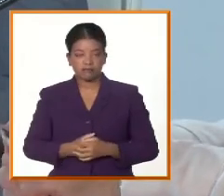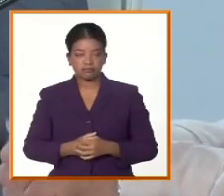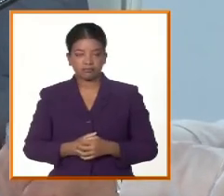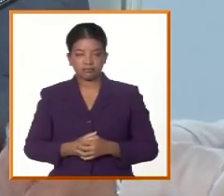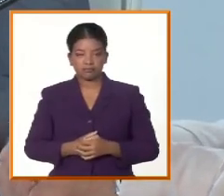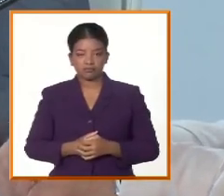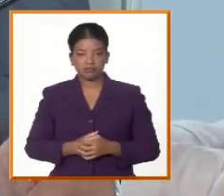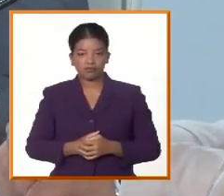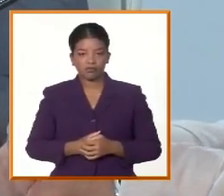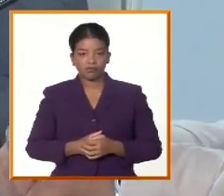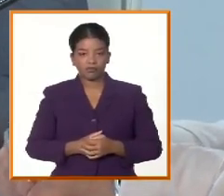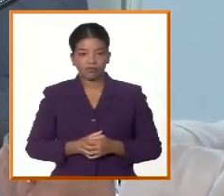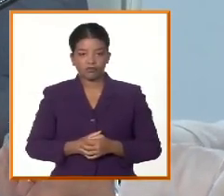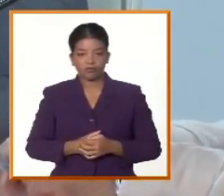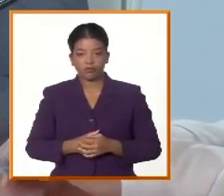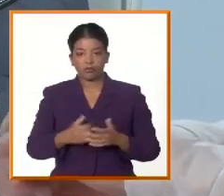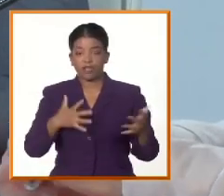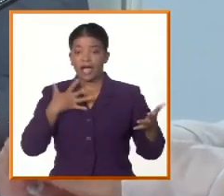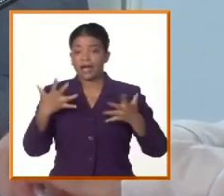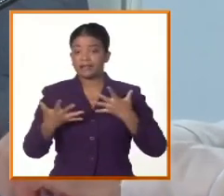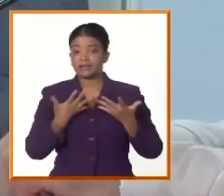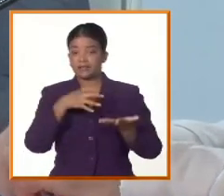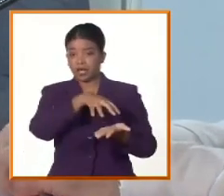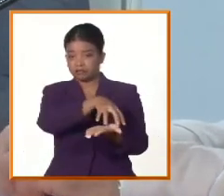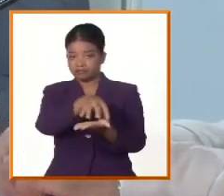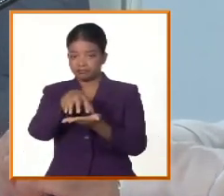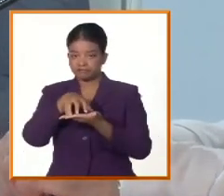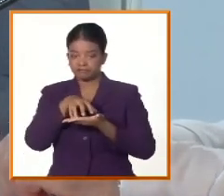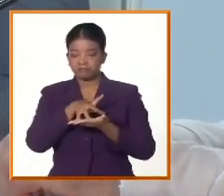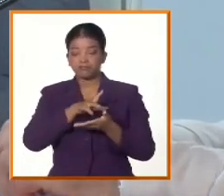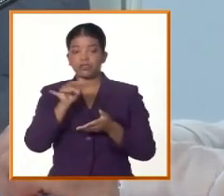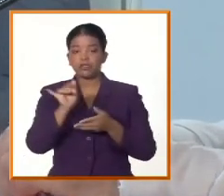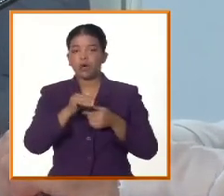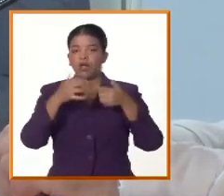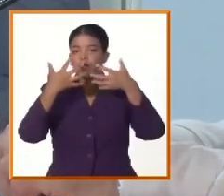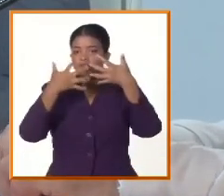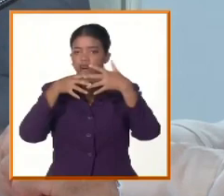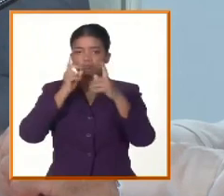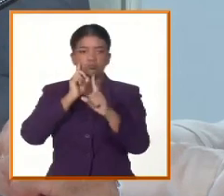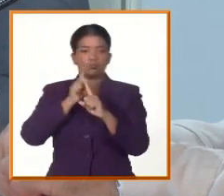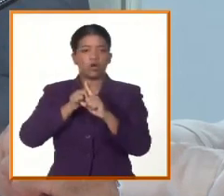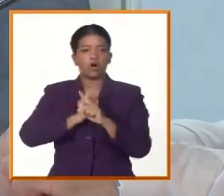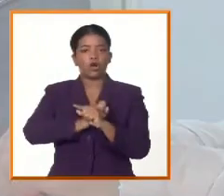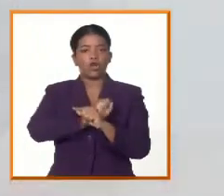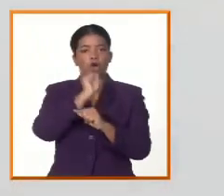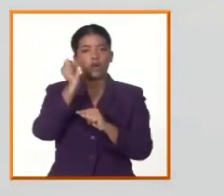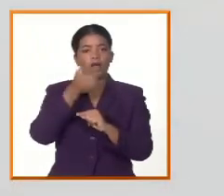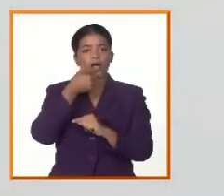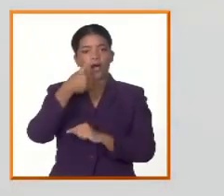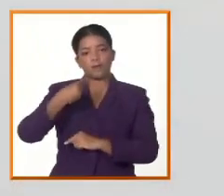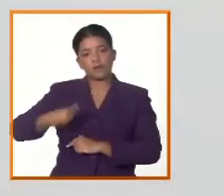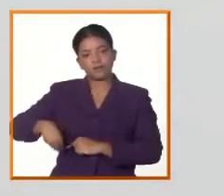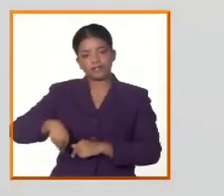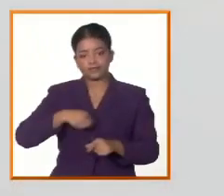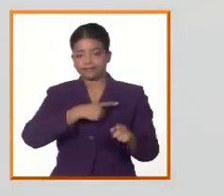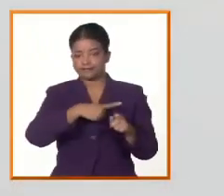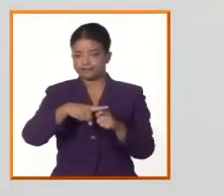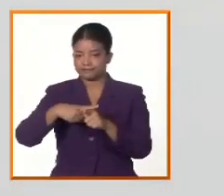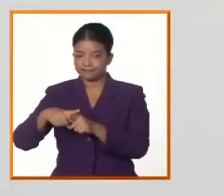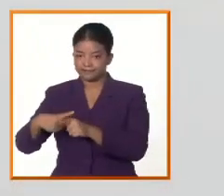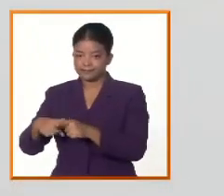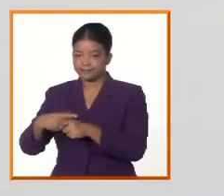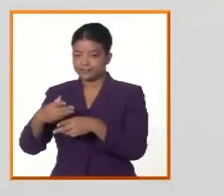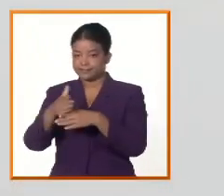potenciando la actividad local y consolidando los encadenamientos productivos en función de lograr un mayor aprovechamiento de las materias primas la